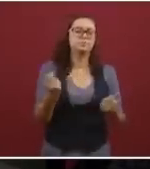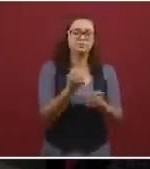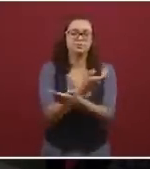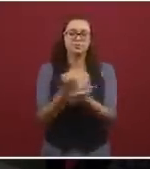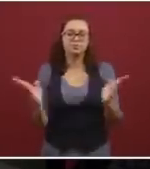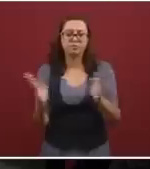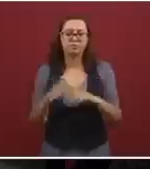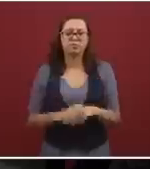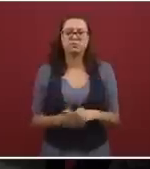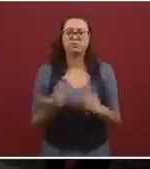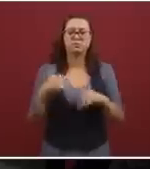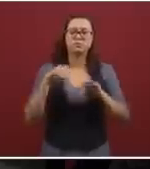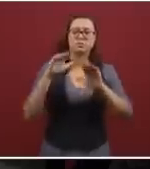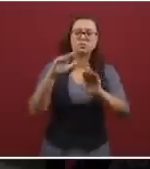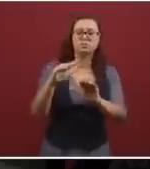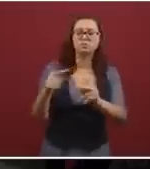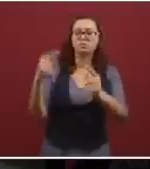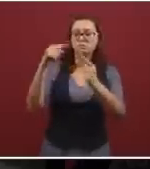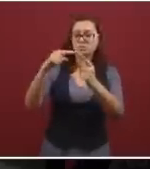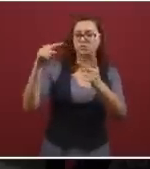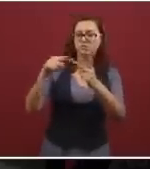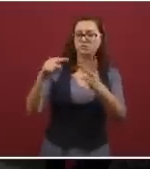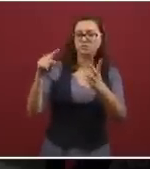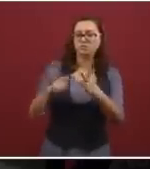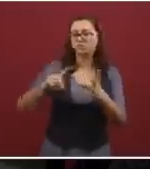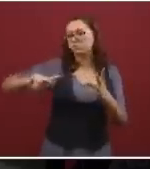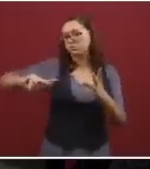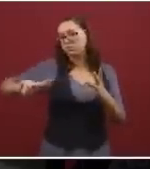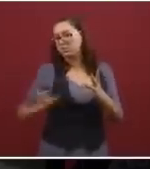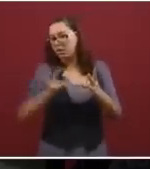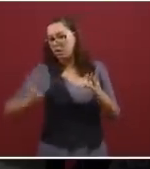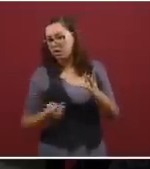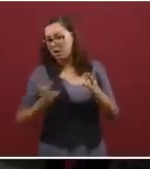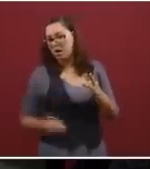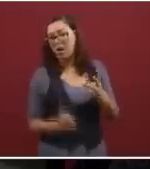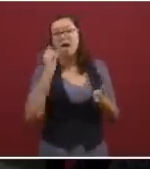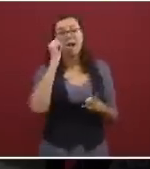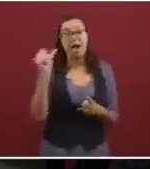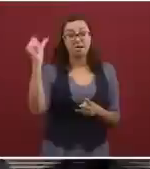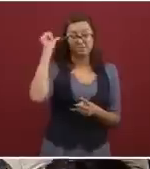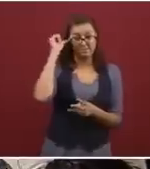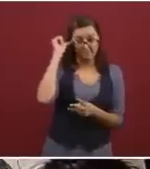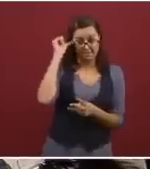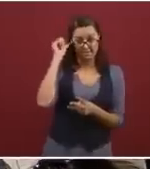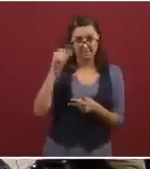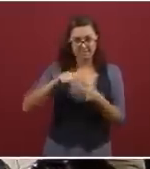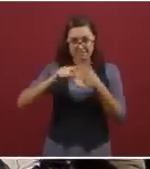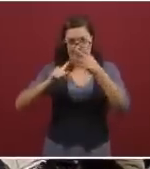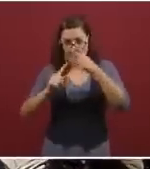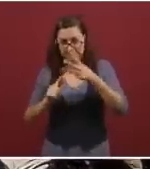tres preguntas que se hicieron el día de ayer, la primera,